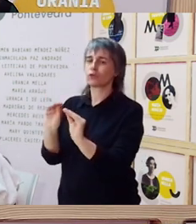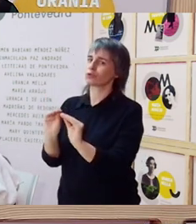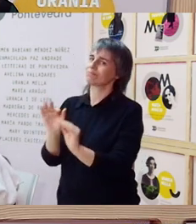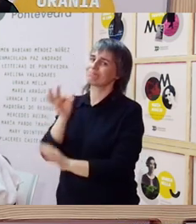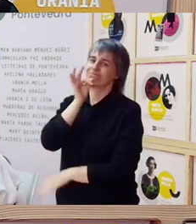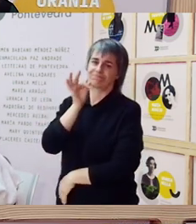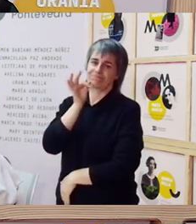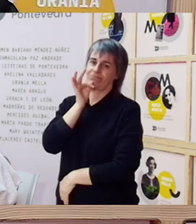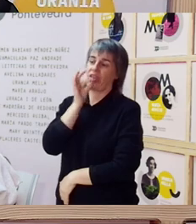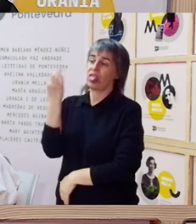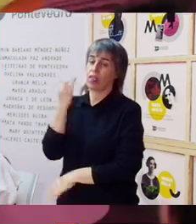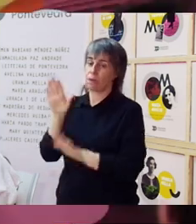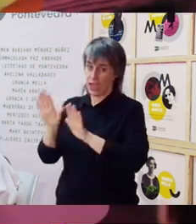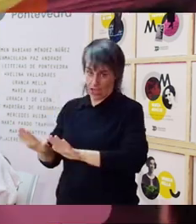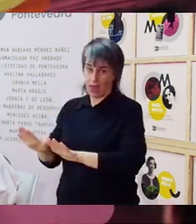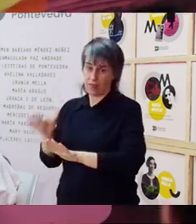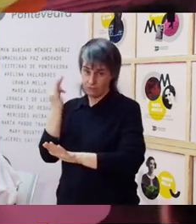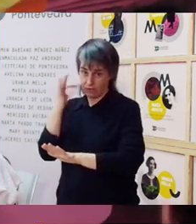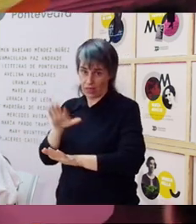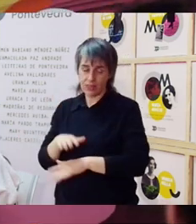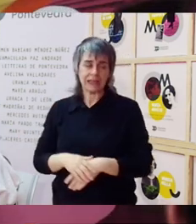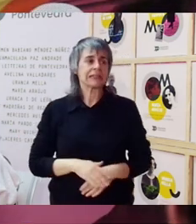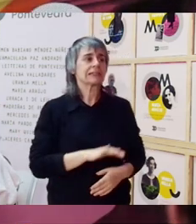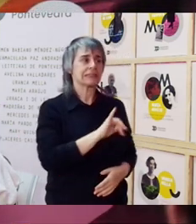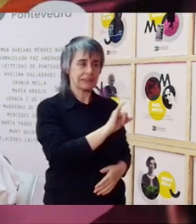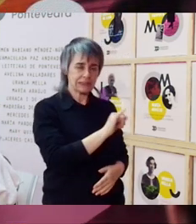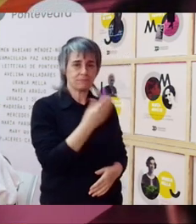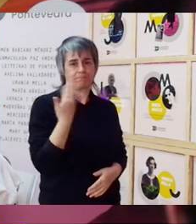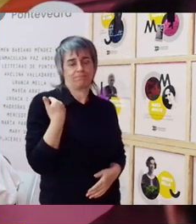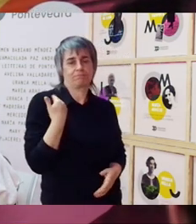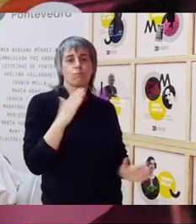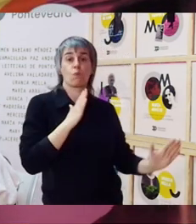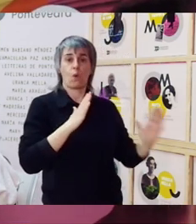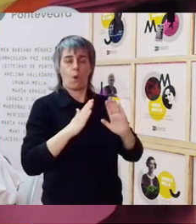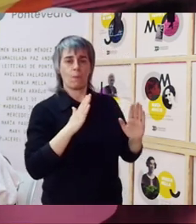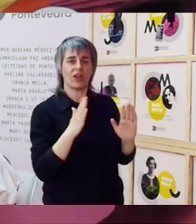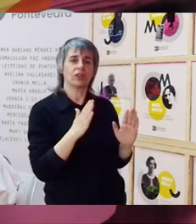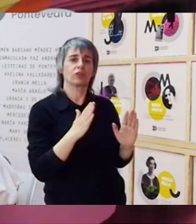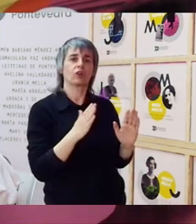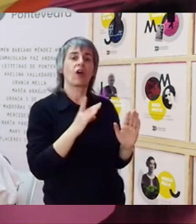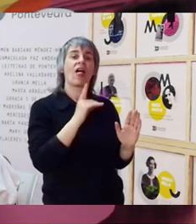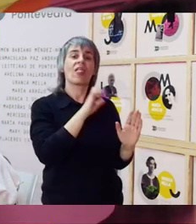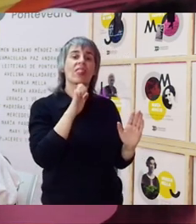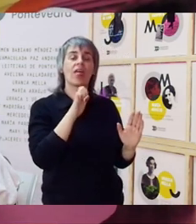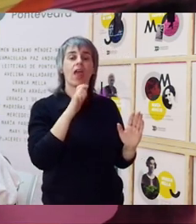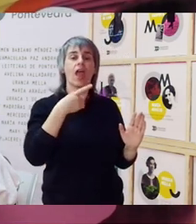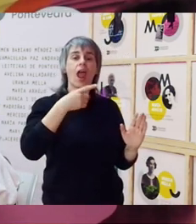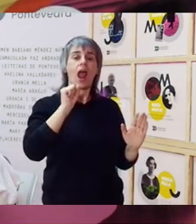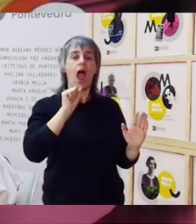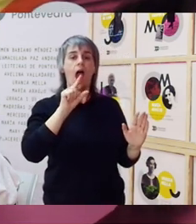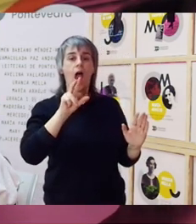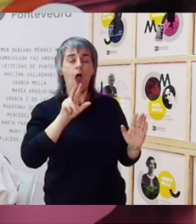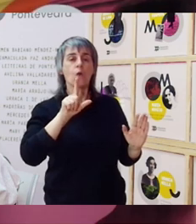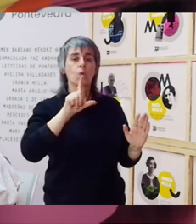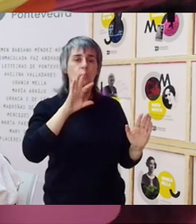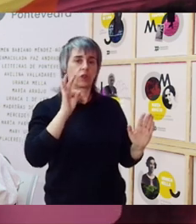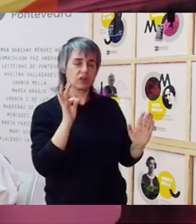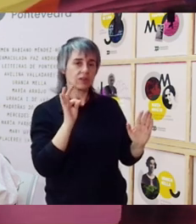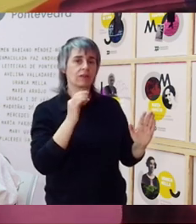alí. Creo que nese momento de gol decía esos refugiados que volveran ás súas